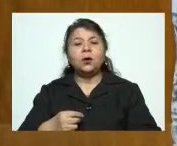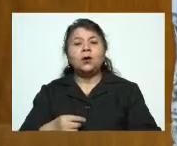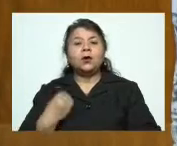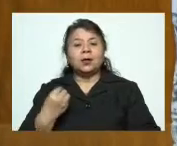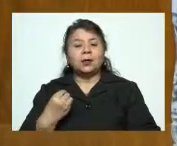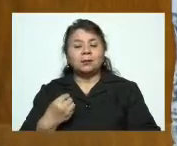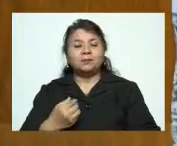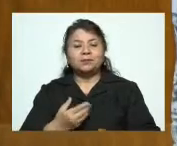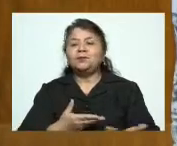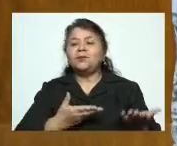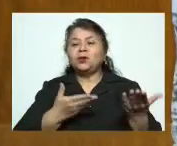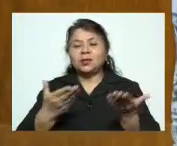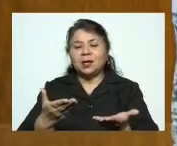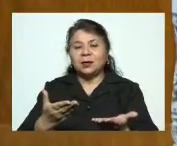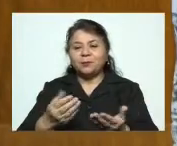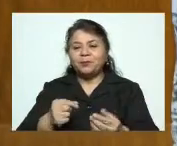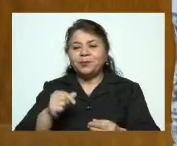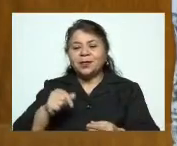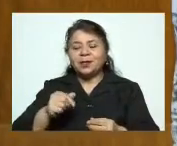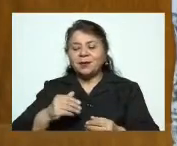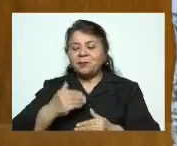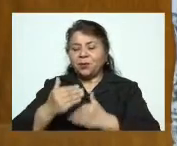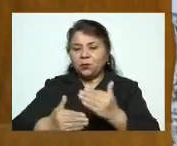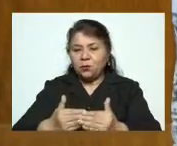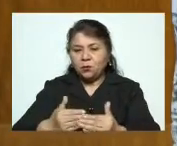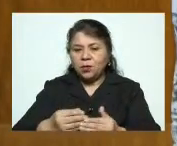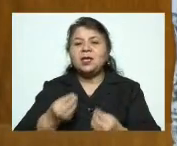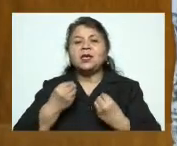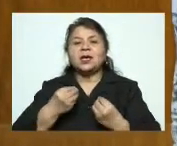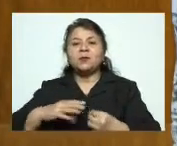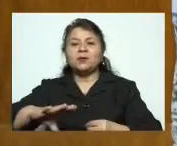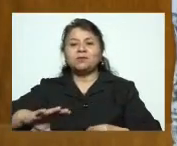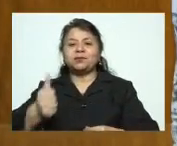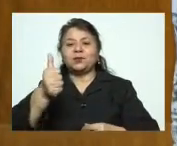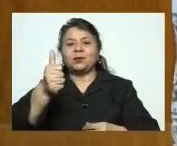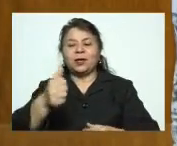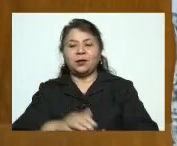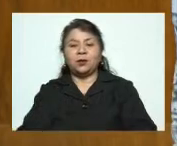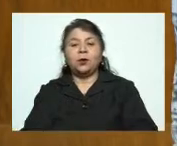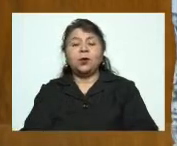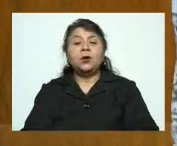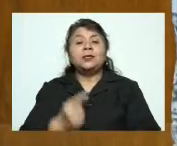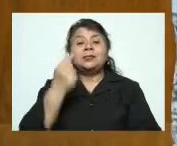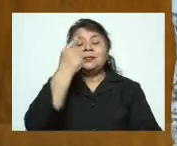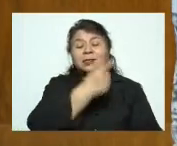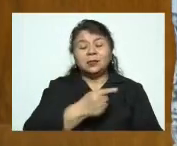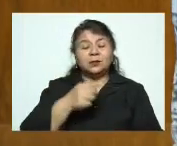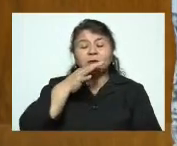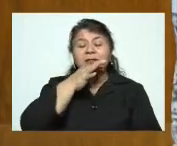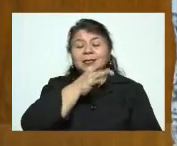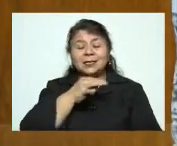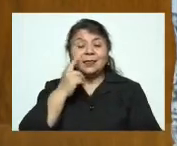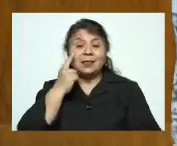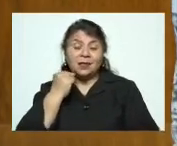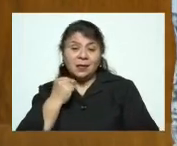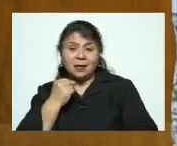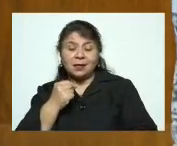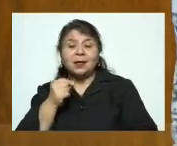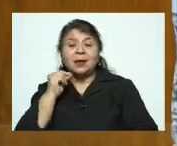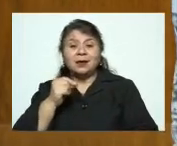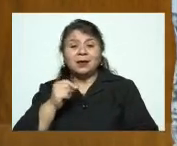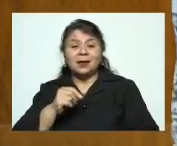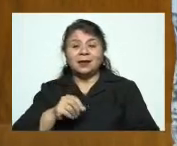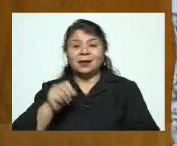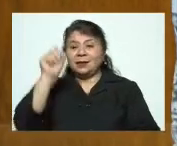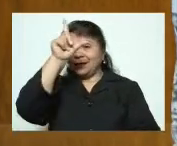logrado. De 160 días de pandemia que lleva la República Argentina, la provincia de San Juan